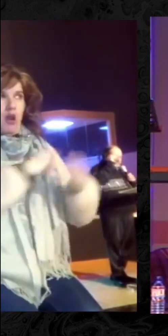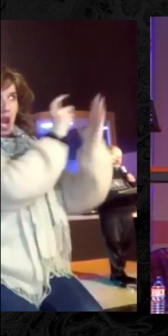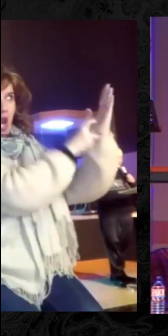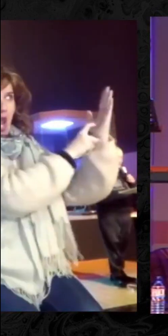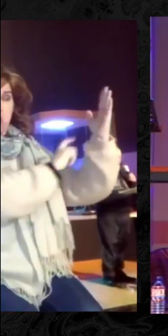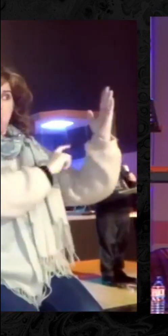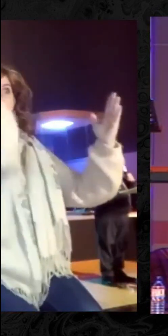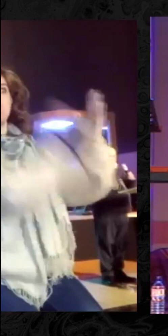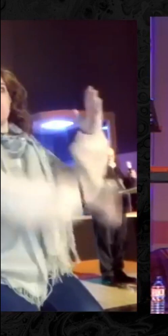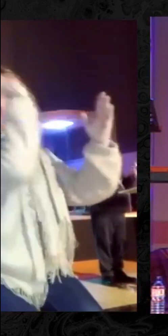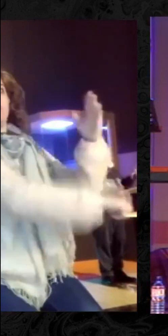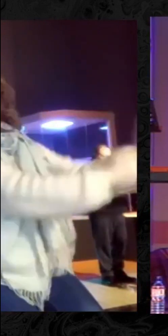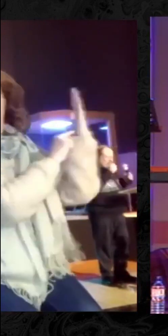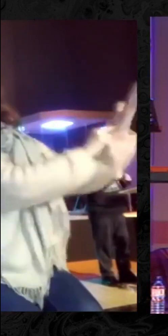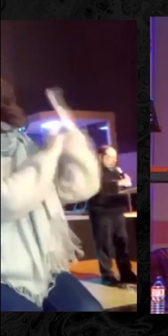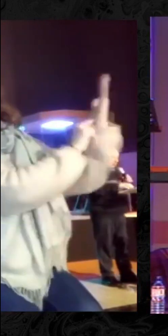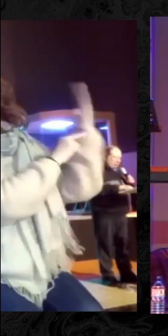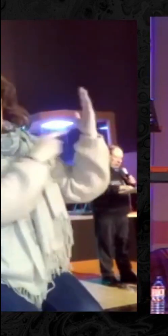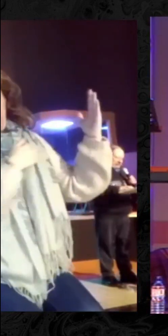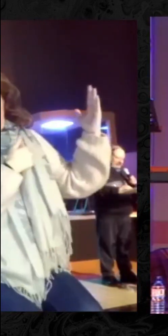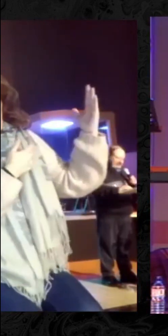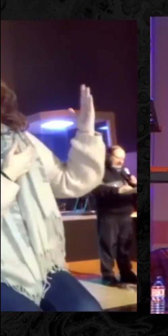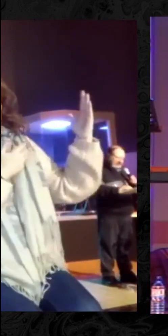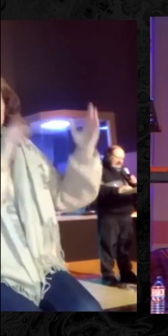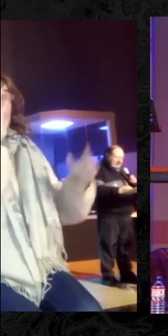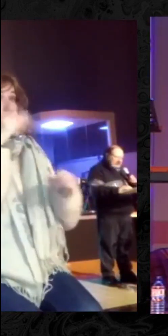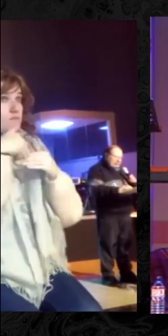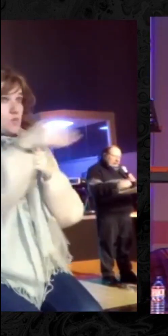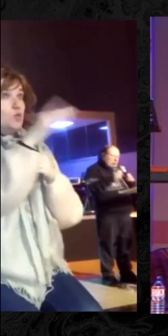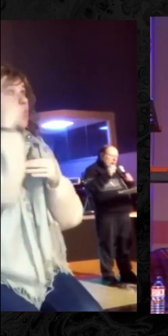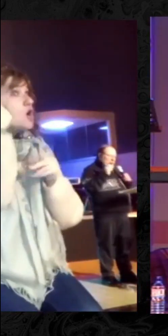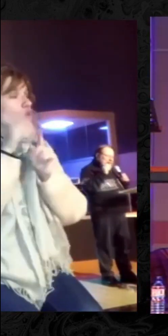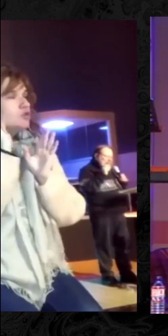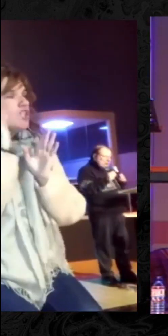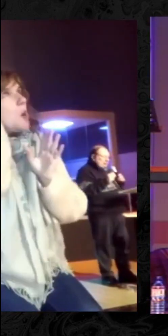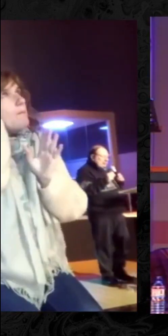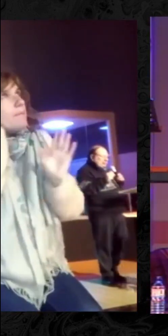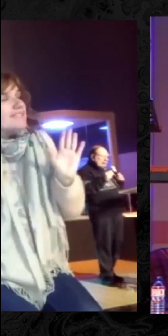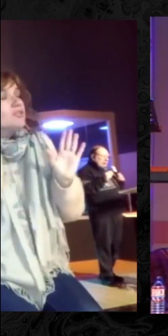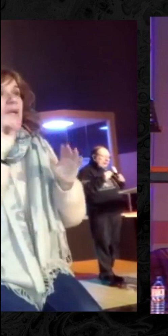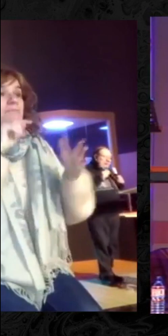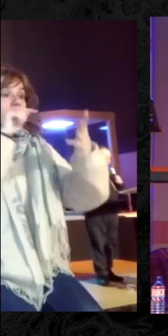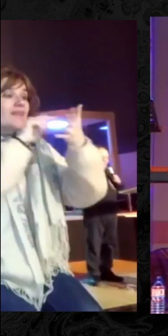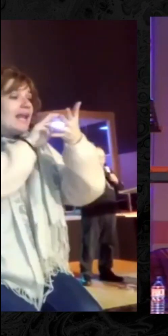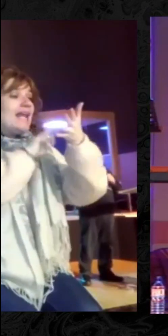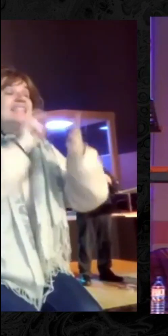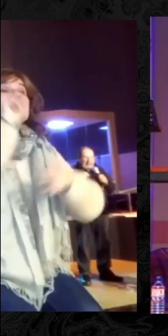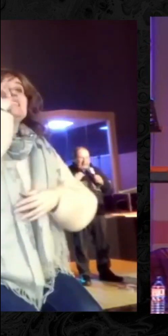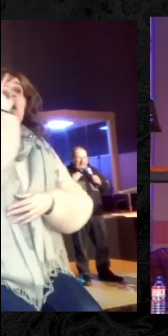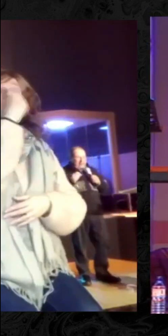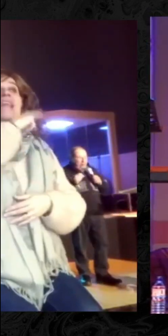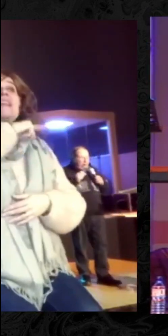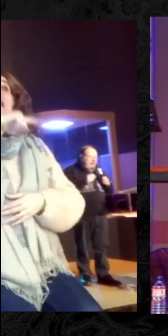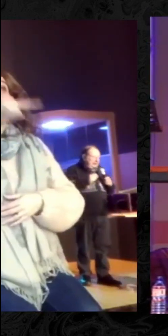mira hay una cosa que yo creo que va a suceder porque cuando en segunda de Timoteo en el capítulo tres